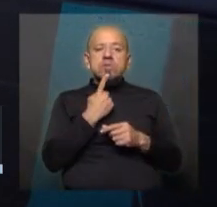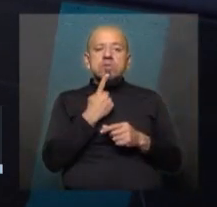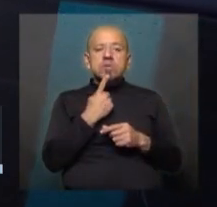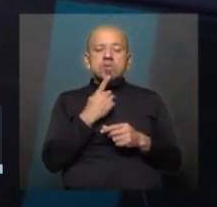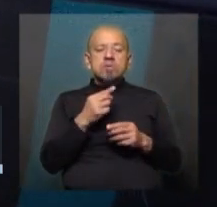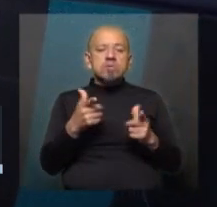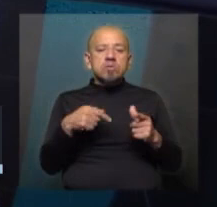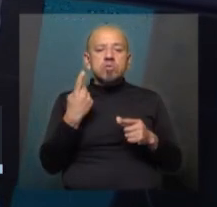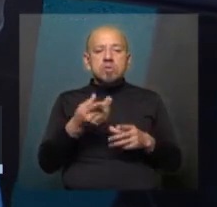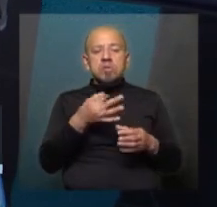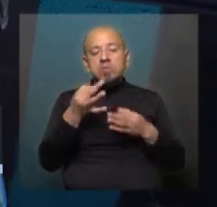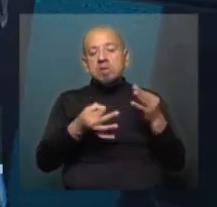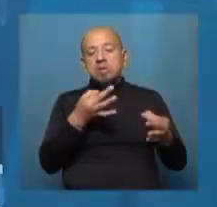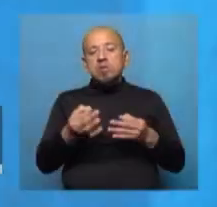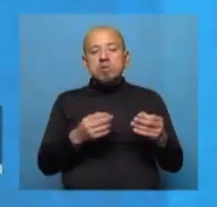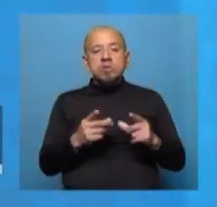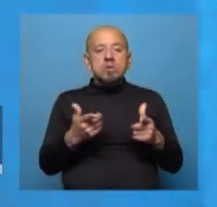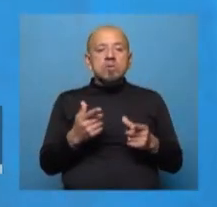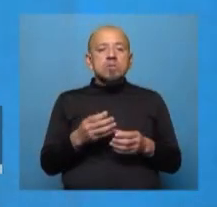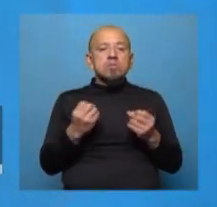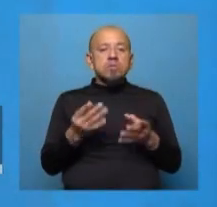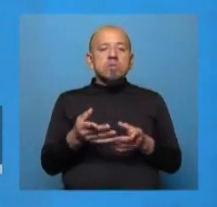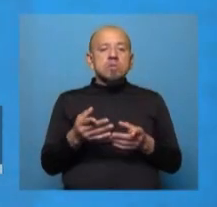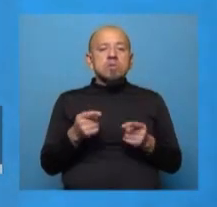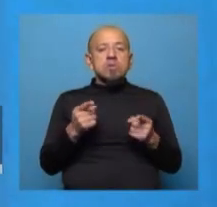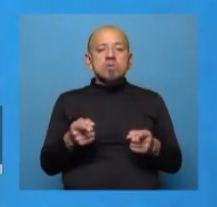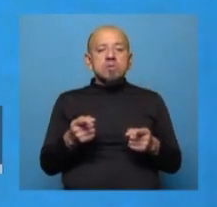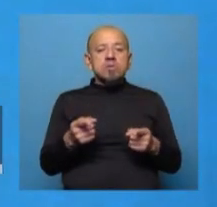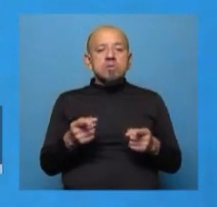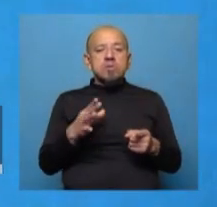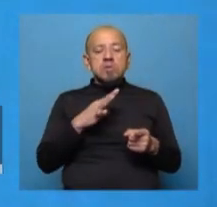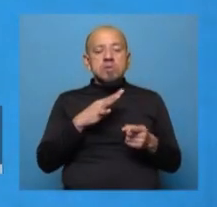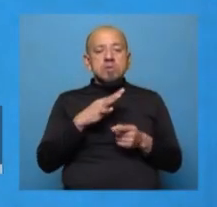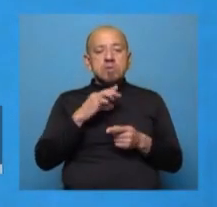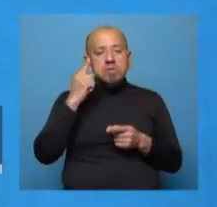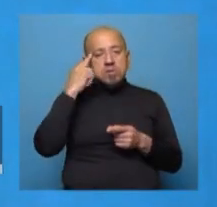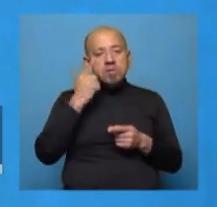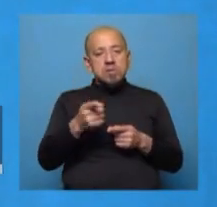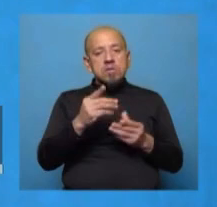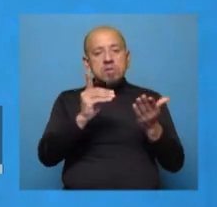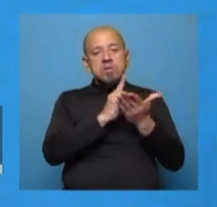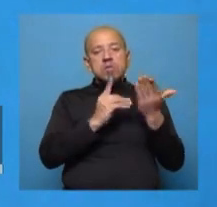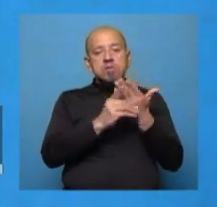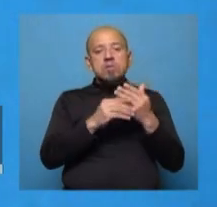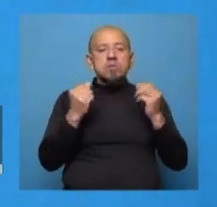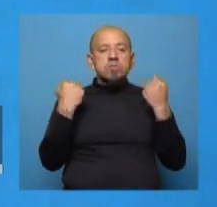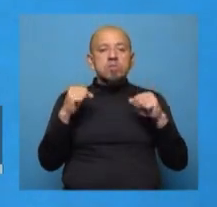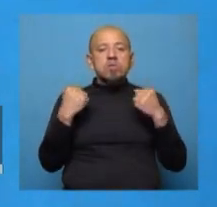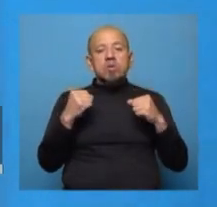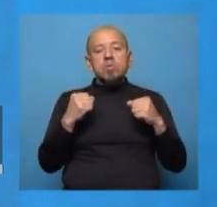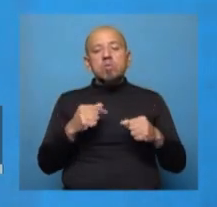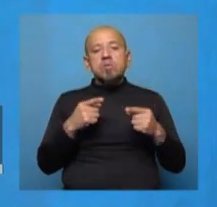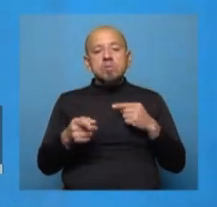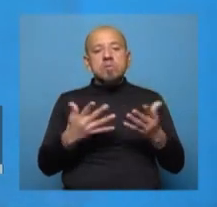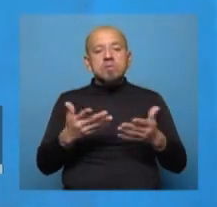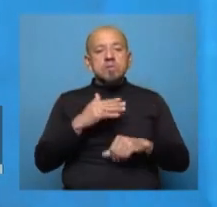explicación Lamentablemente Porque además En estos casos lo que hay que ver es que los proyectos deportivos son en esta